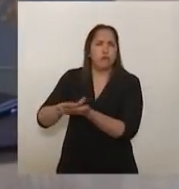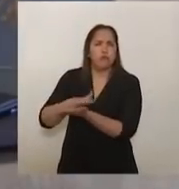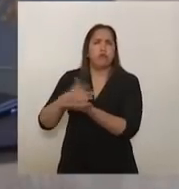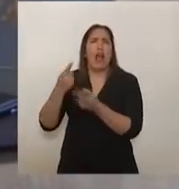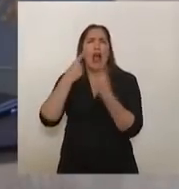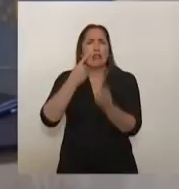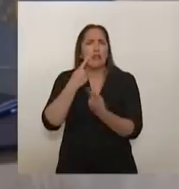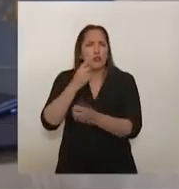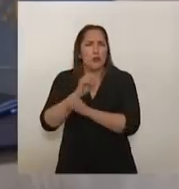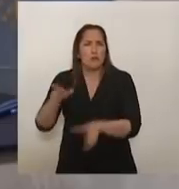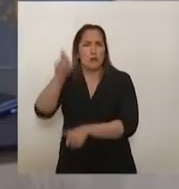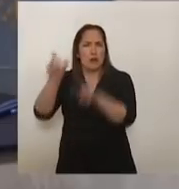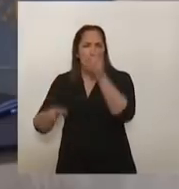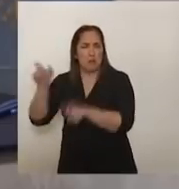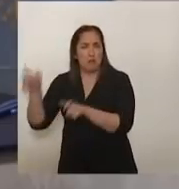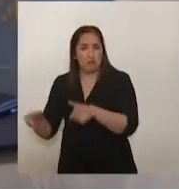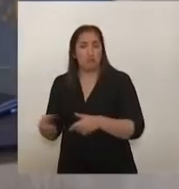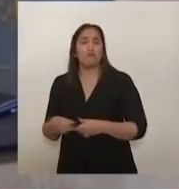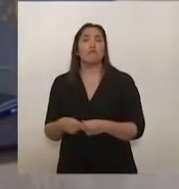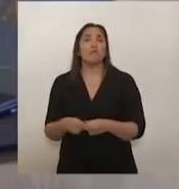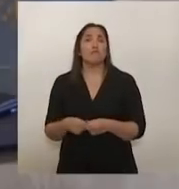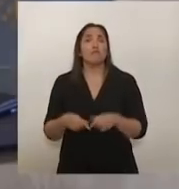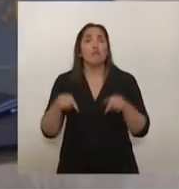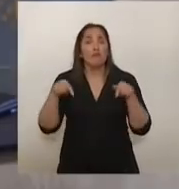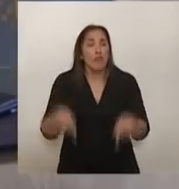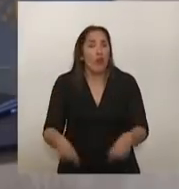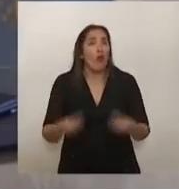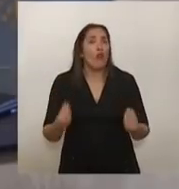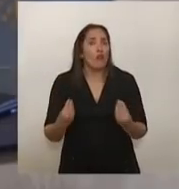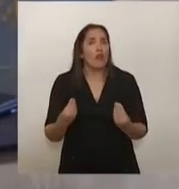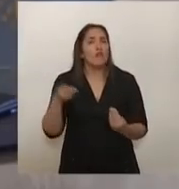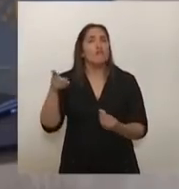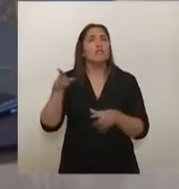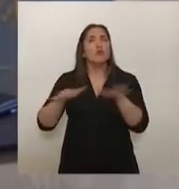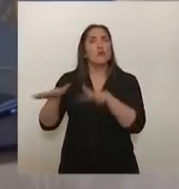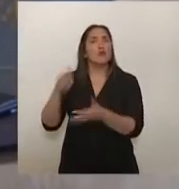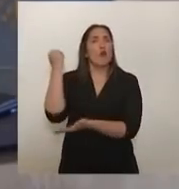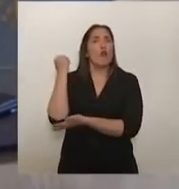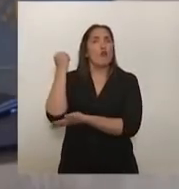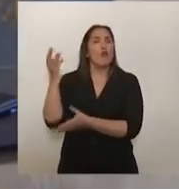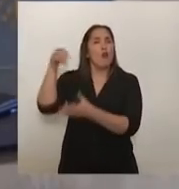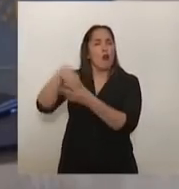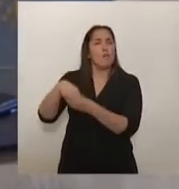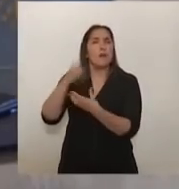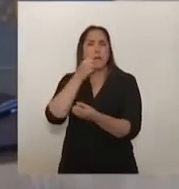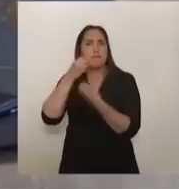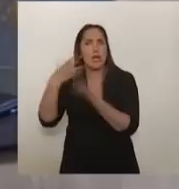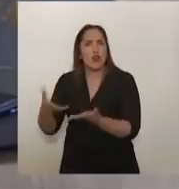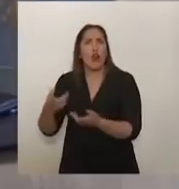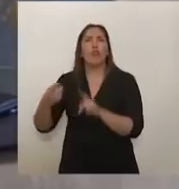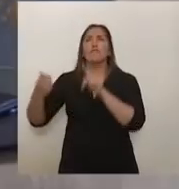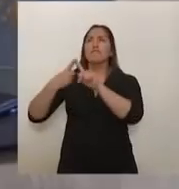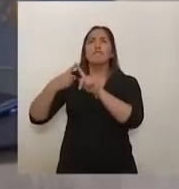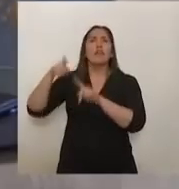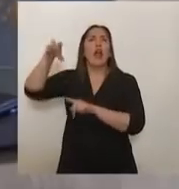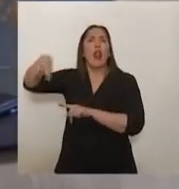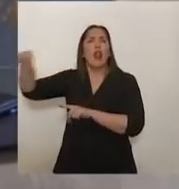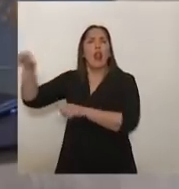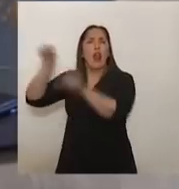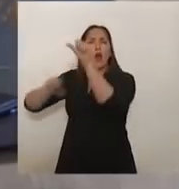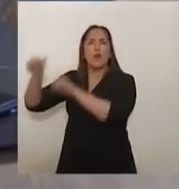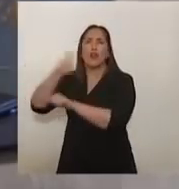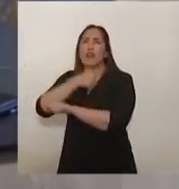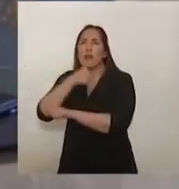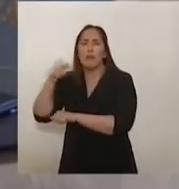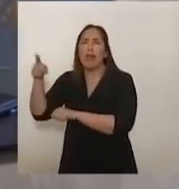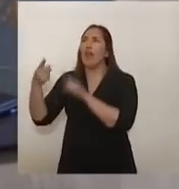sus afiliados. Hoy está saneado económicamente, pelea mejor sus precios con los laboratorios y es